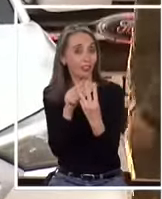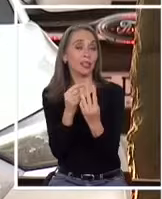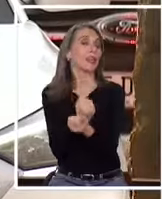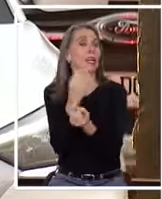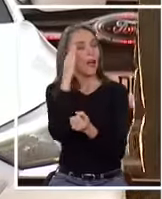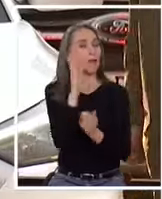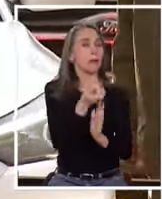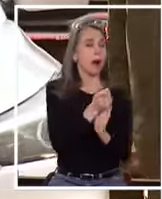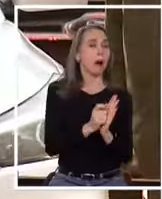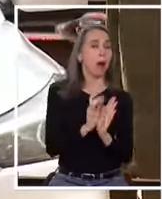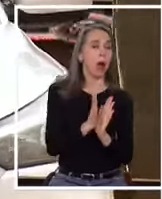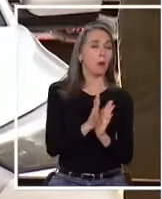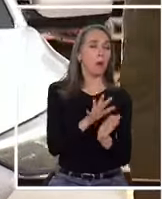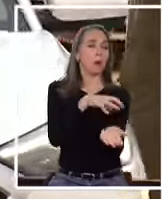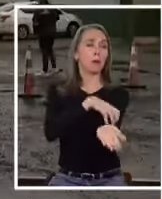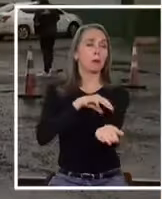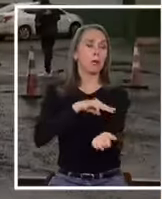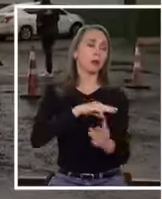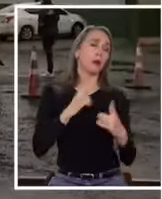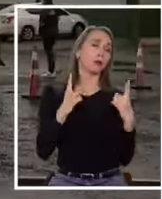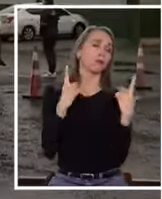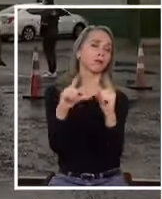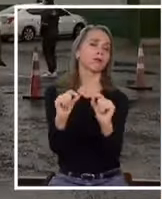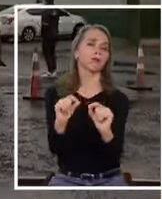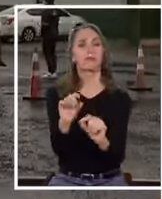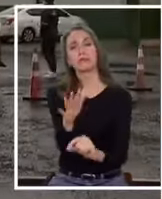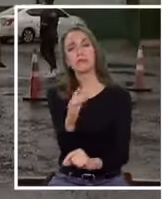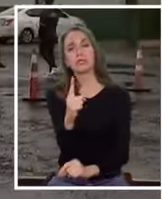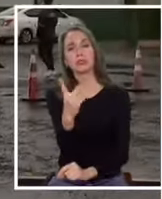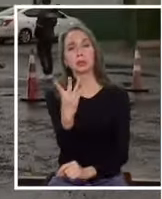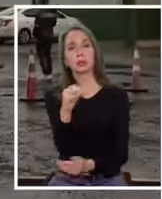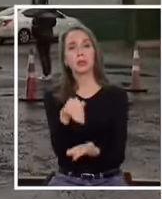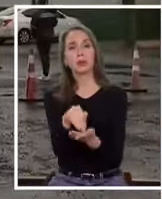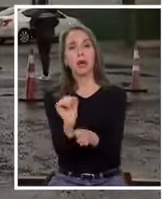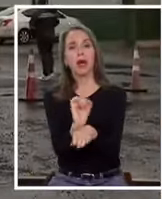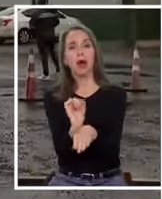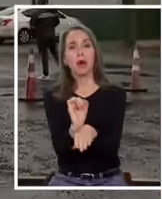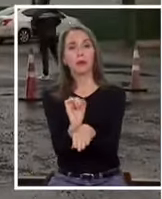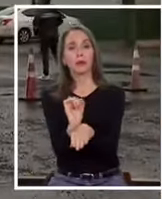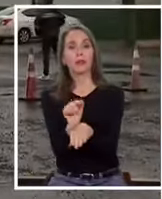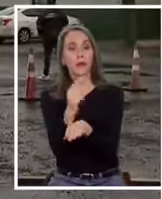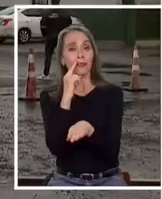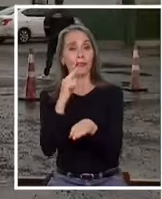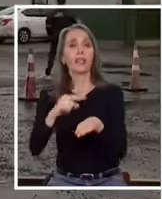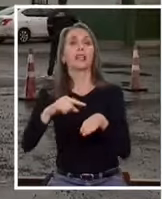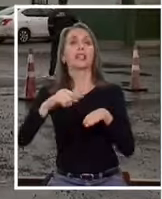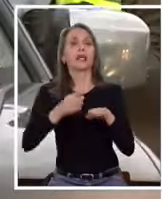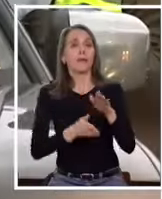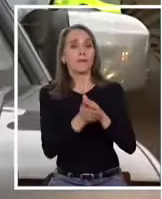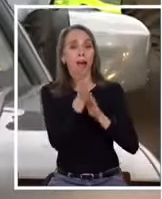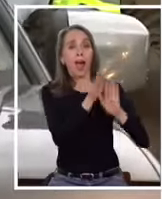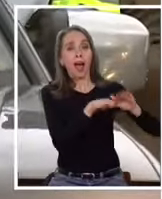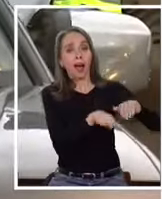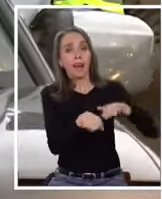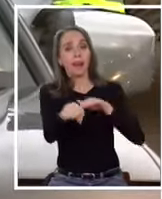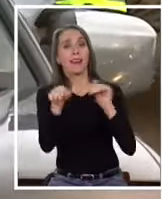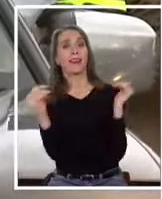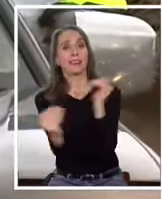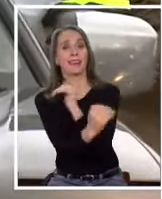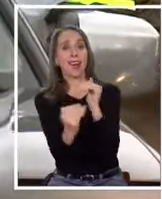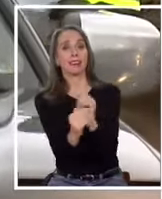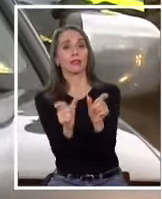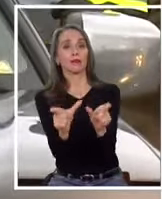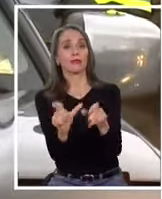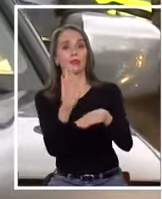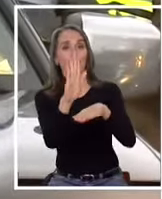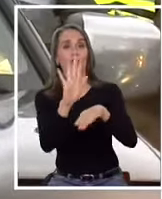salgan desde la región metropolitana alrededor de 140.000 vehículos en este cordón sanitario, como ya te decía Iván, que comenzó a las